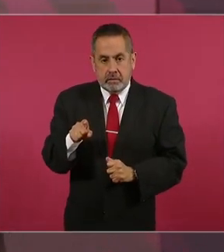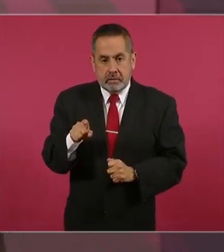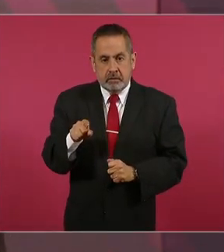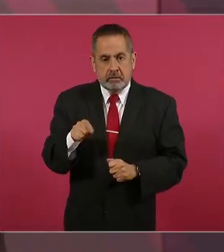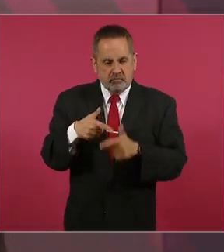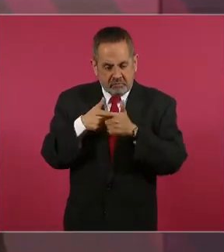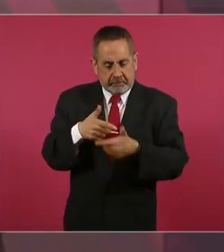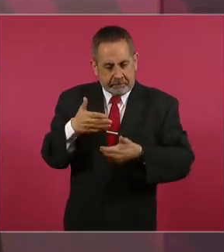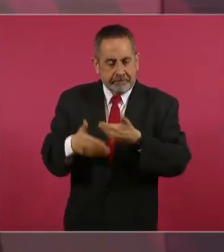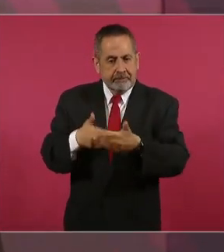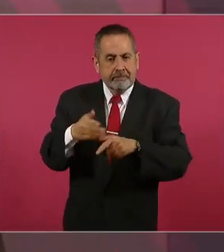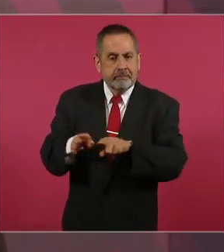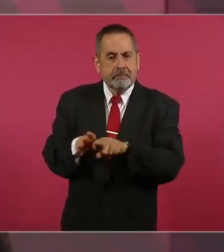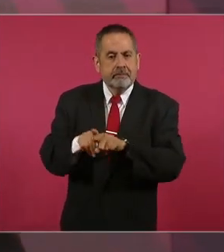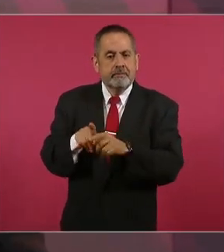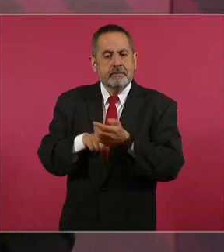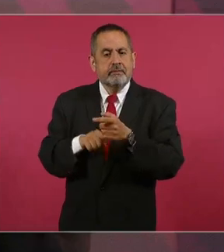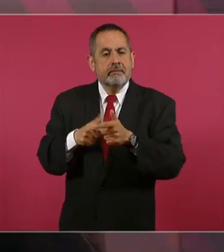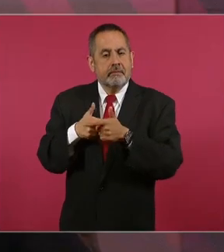seguir